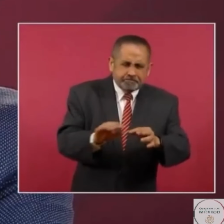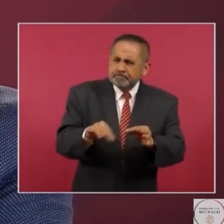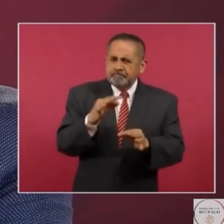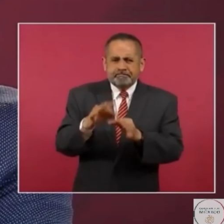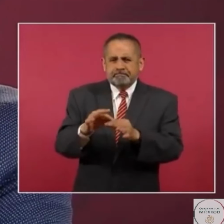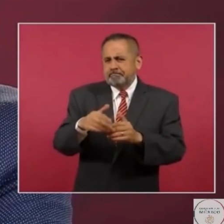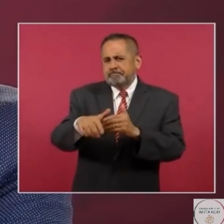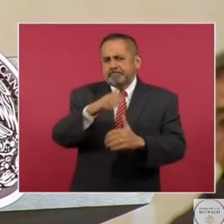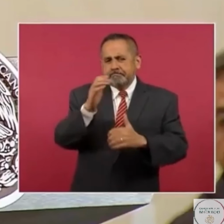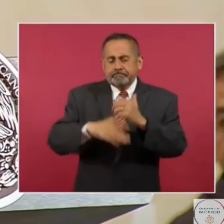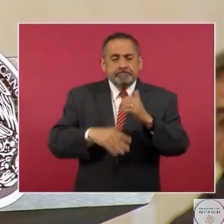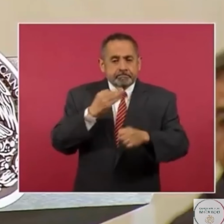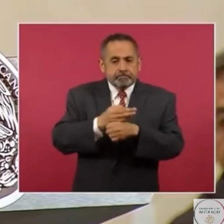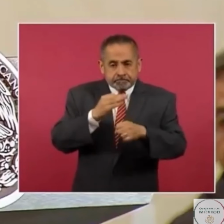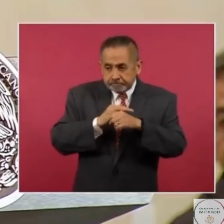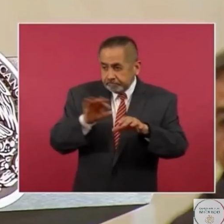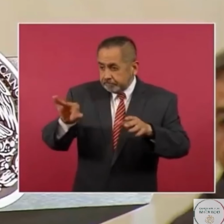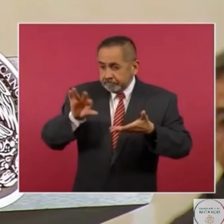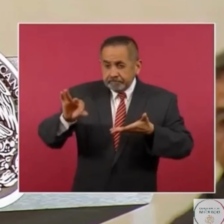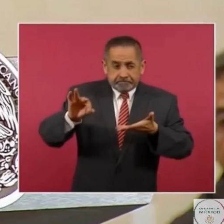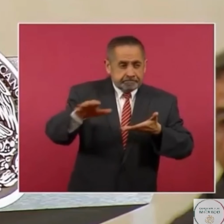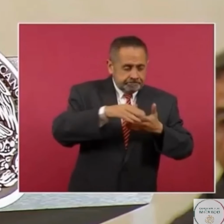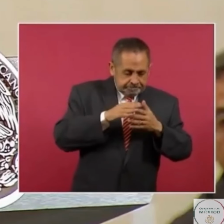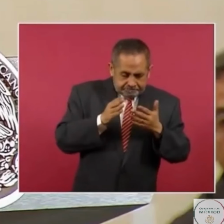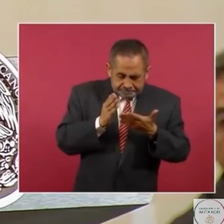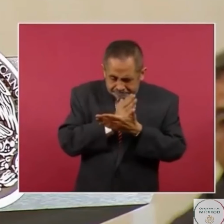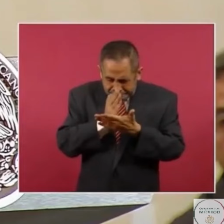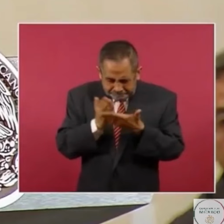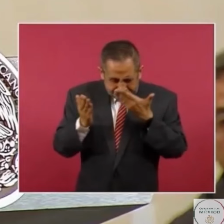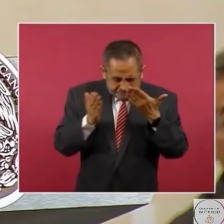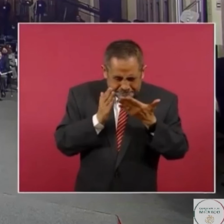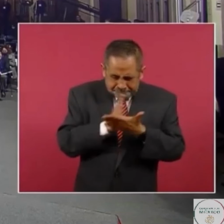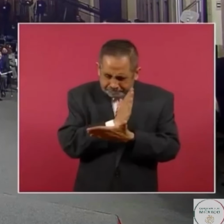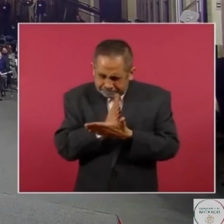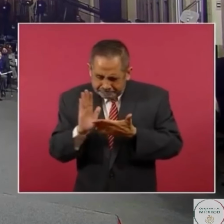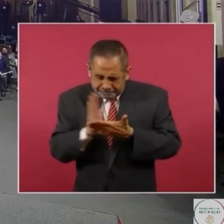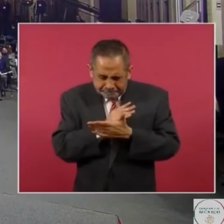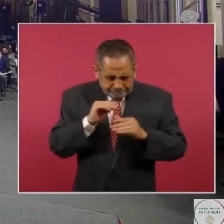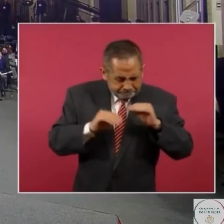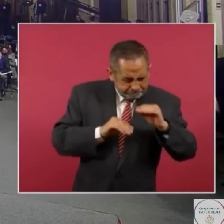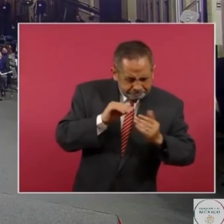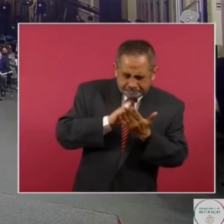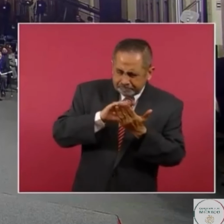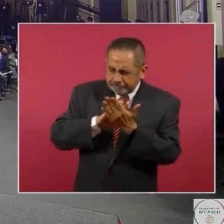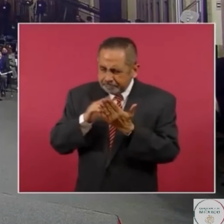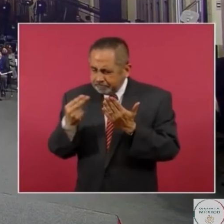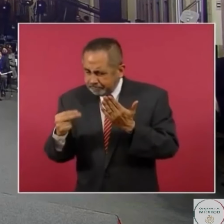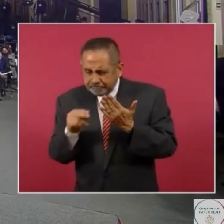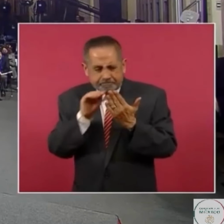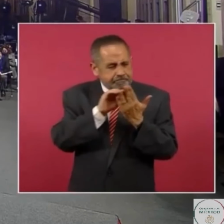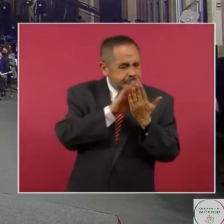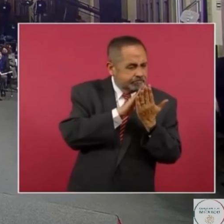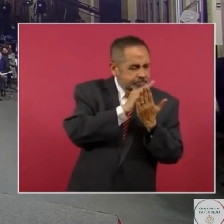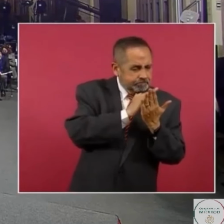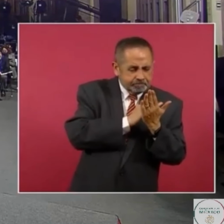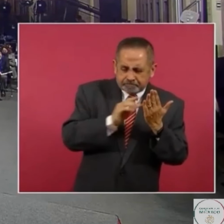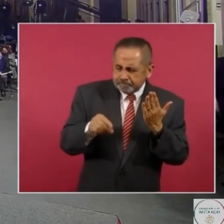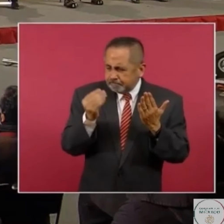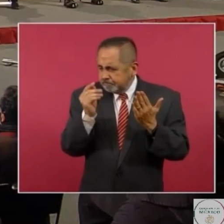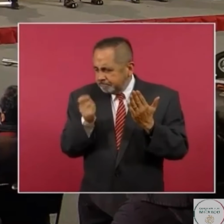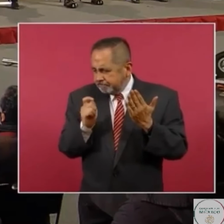trabajo de ordenamiento, clasificación, restauración, catalogación y análisis del